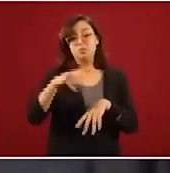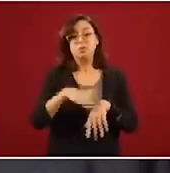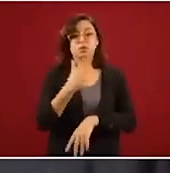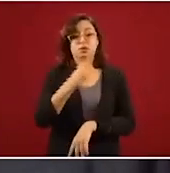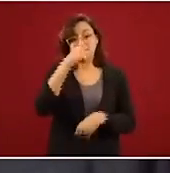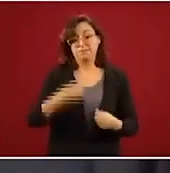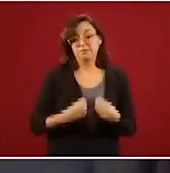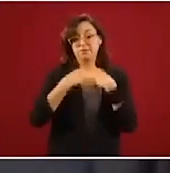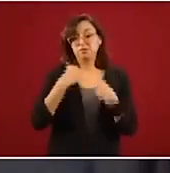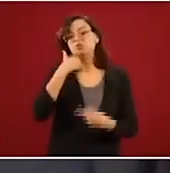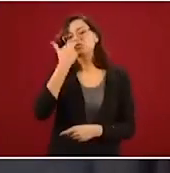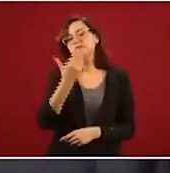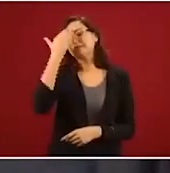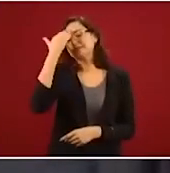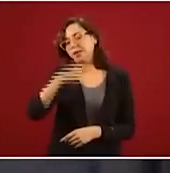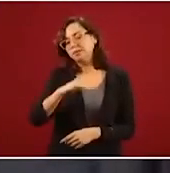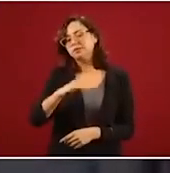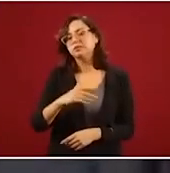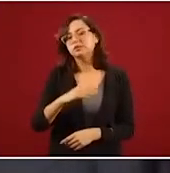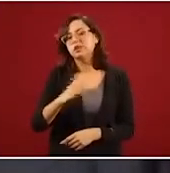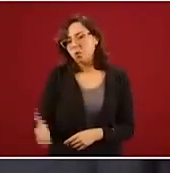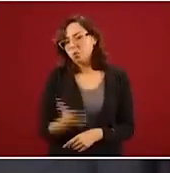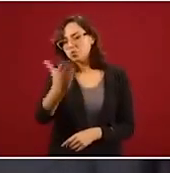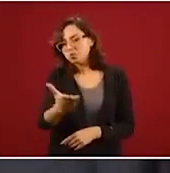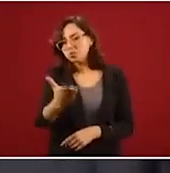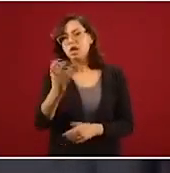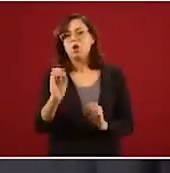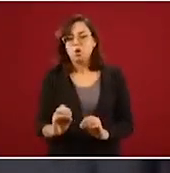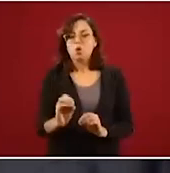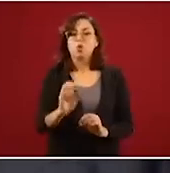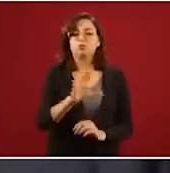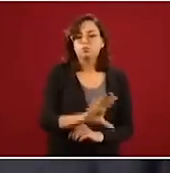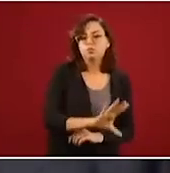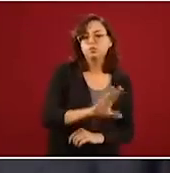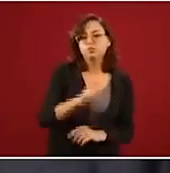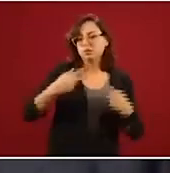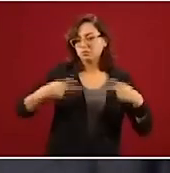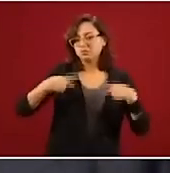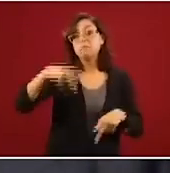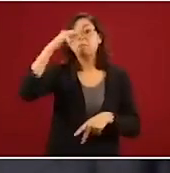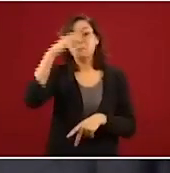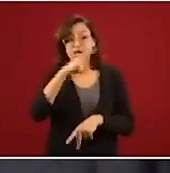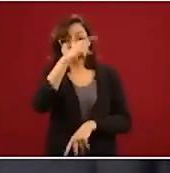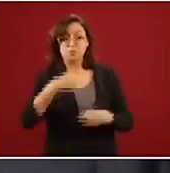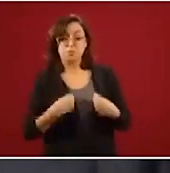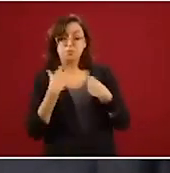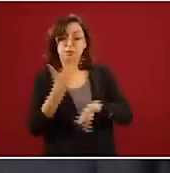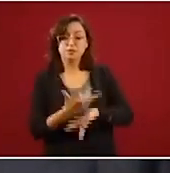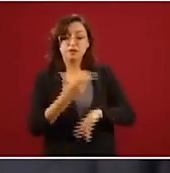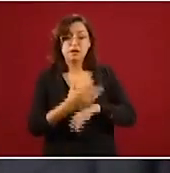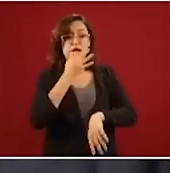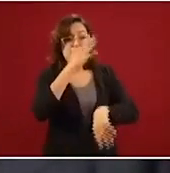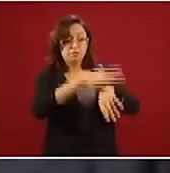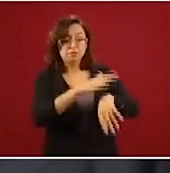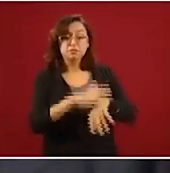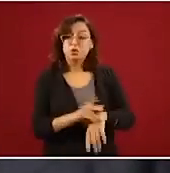allá. Entonces, yo quisiera saber si usted estaría dispuesto, o que usted le dijera a los mexicanos que vivimos en los Estados Unidos, si